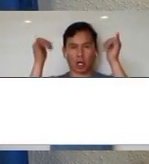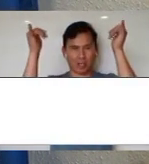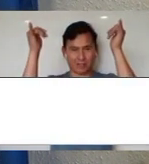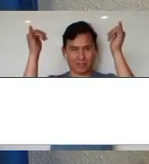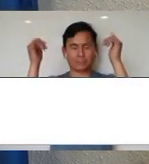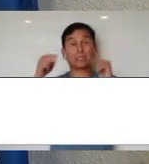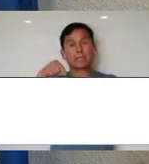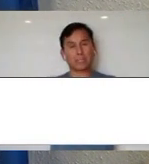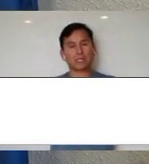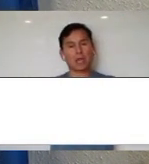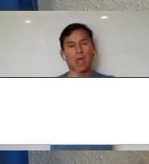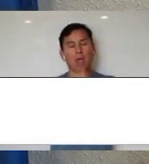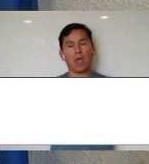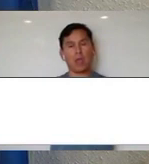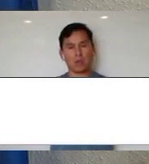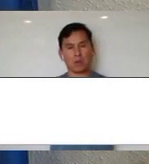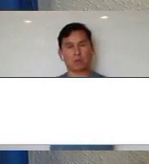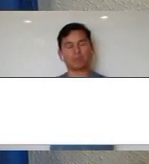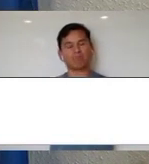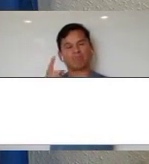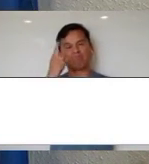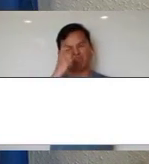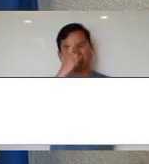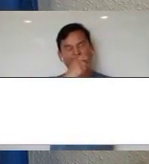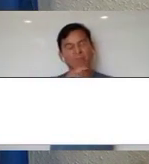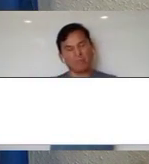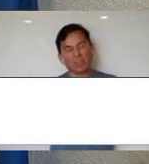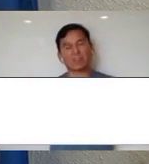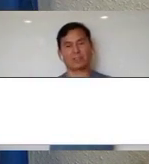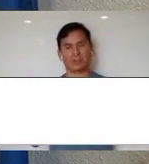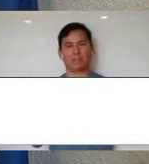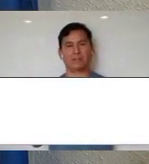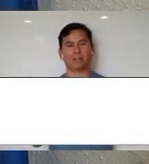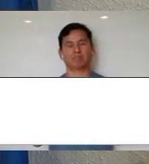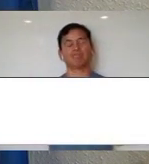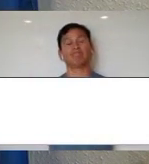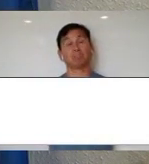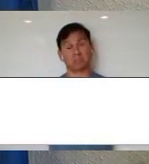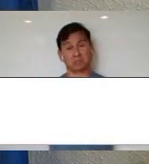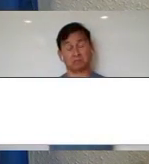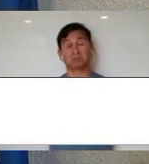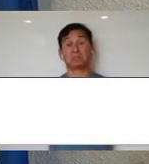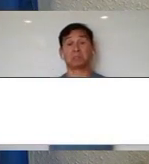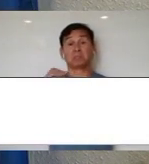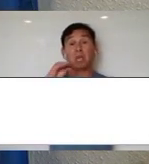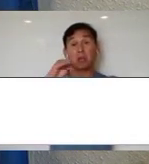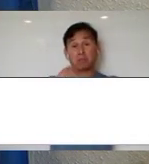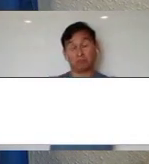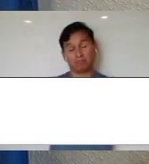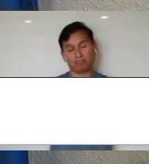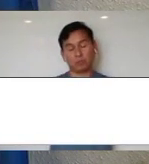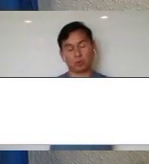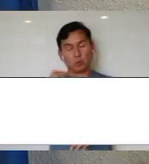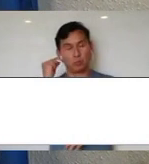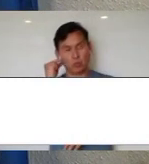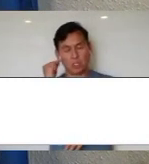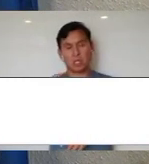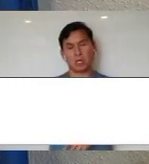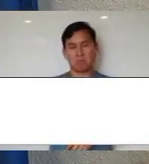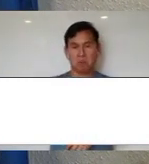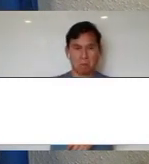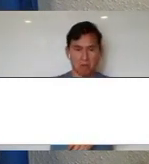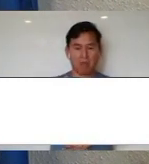Este año nos encuentra en circunstancias distintas y mi llamado como autoridad, como mujer, como